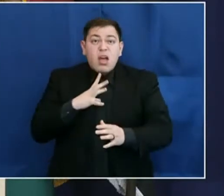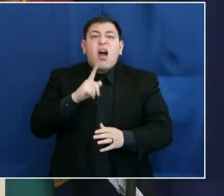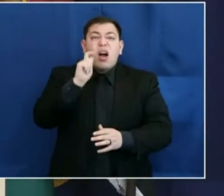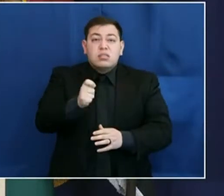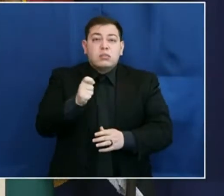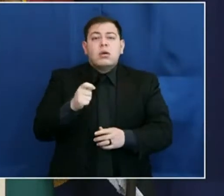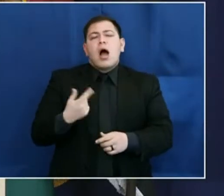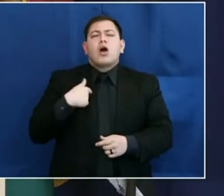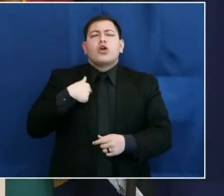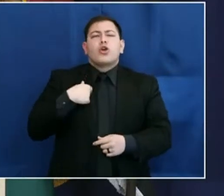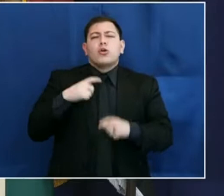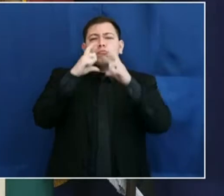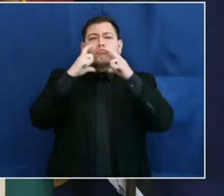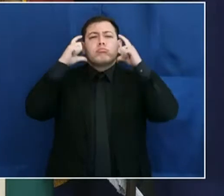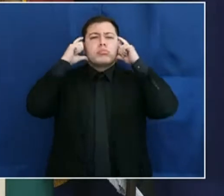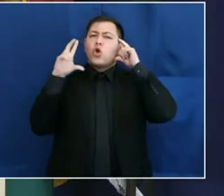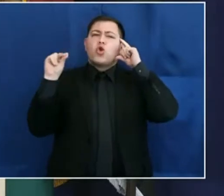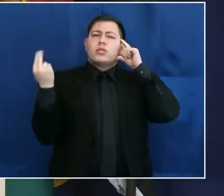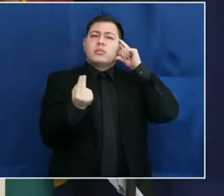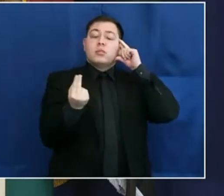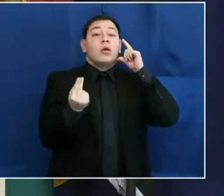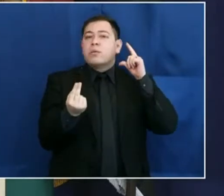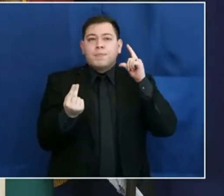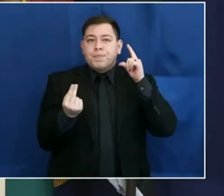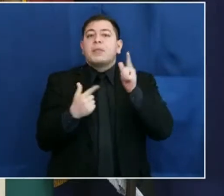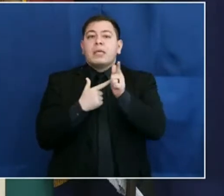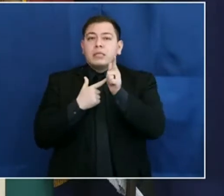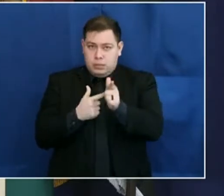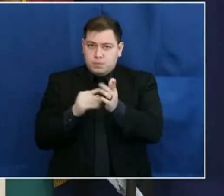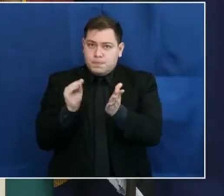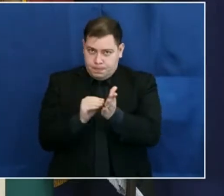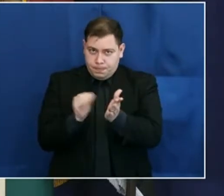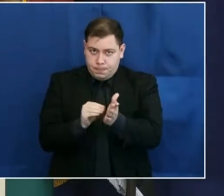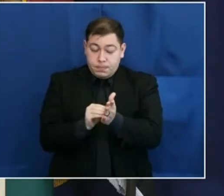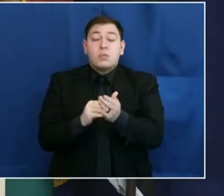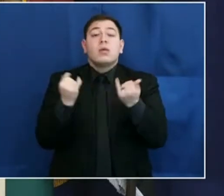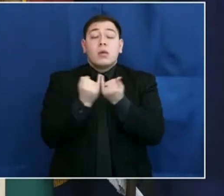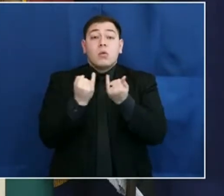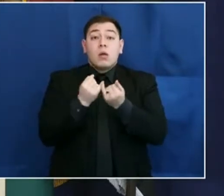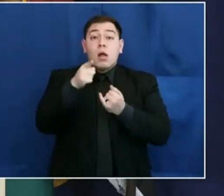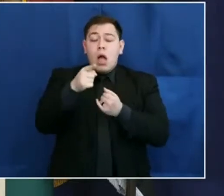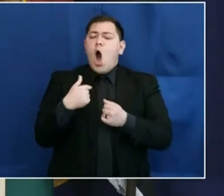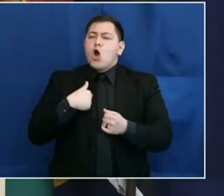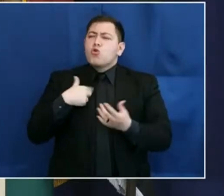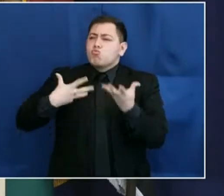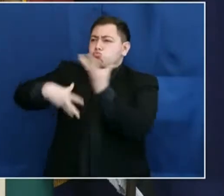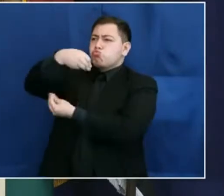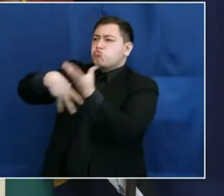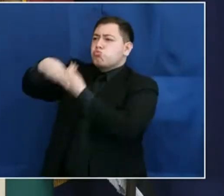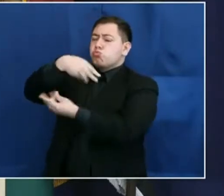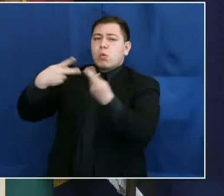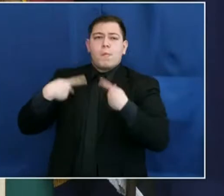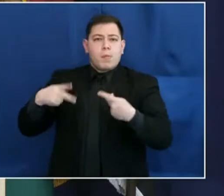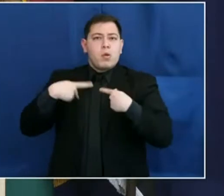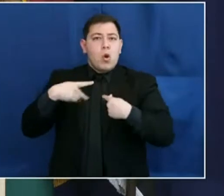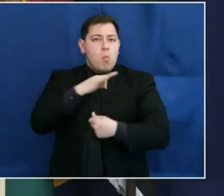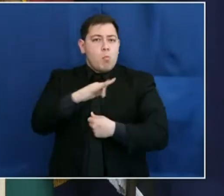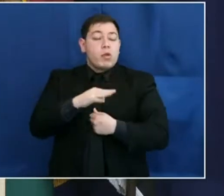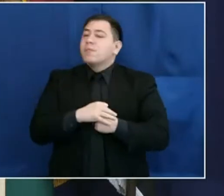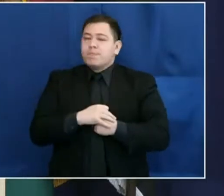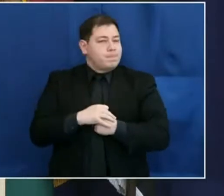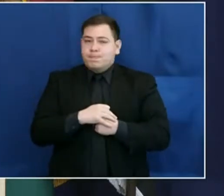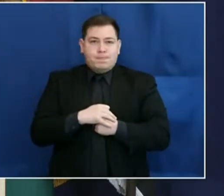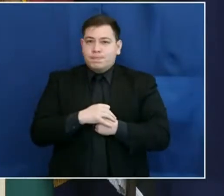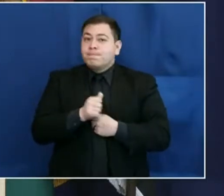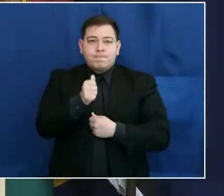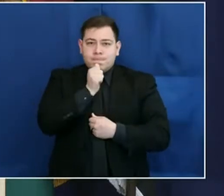cubrebocas, que sigan estando 6 pies separados, que hagan todo lo posible por estar solamente en sus núcleos, ¿verdad?